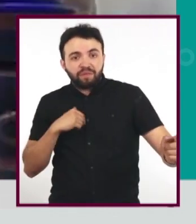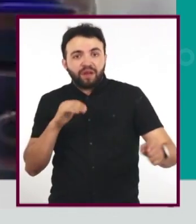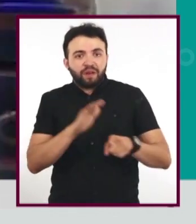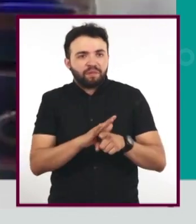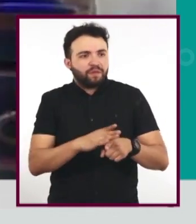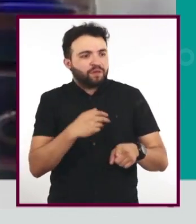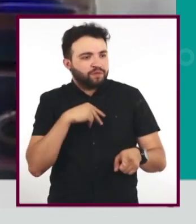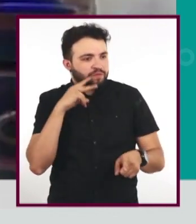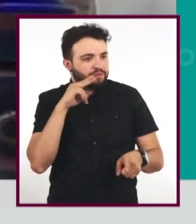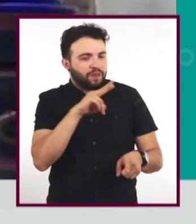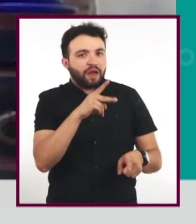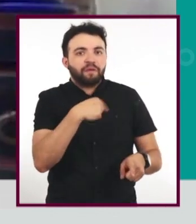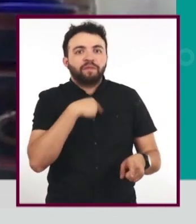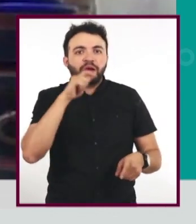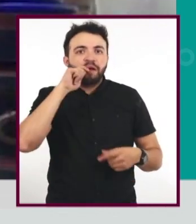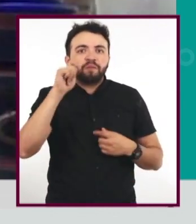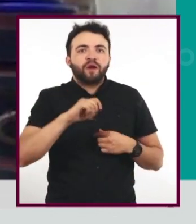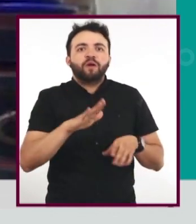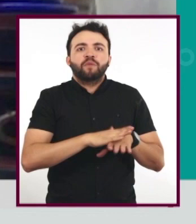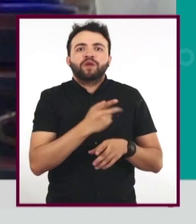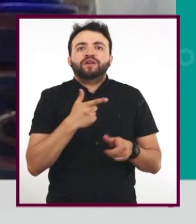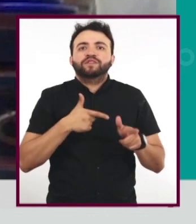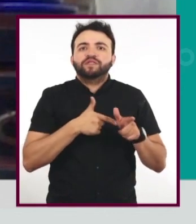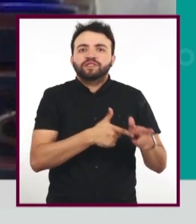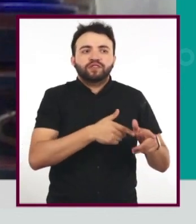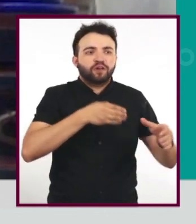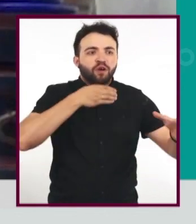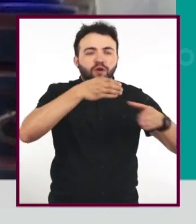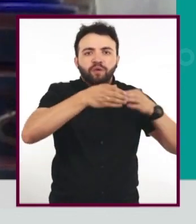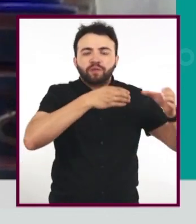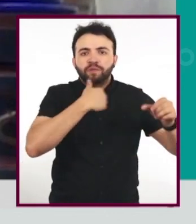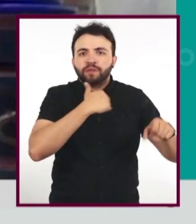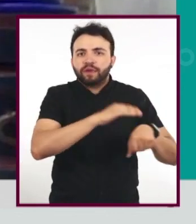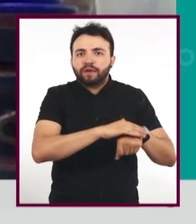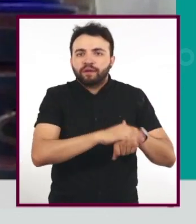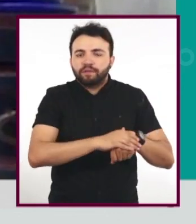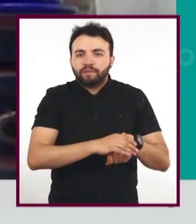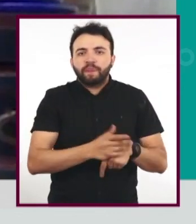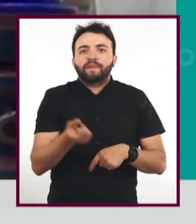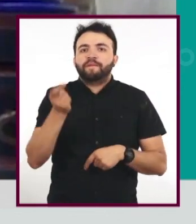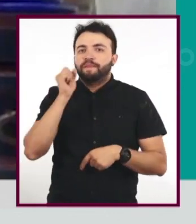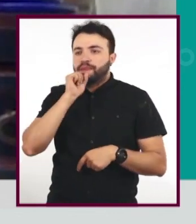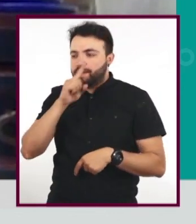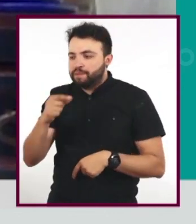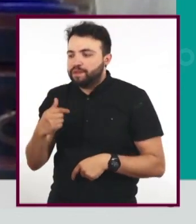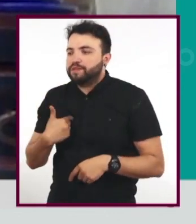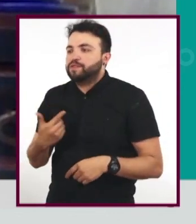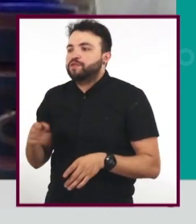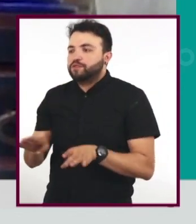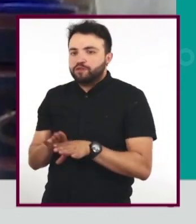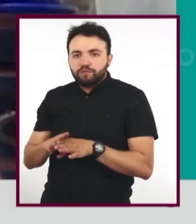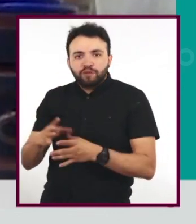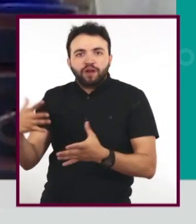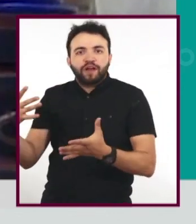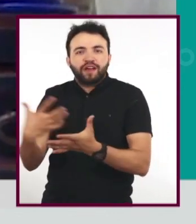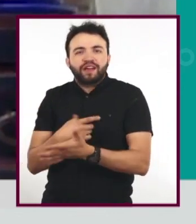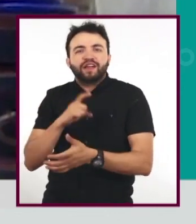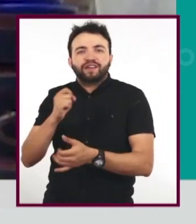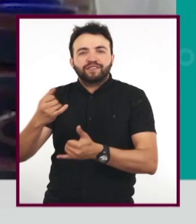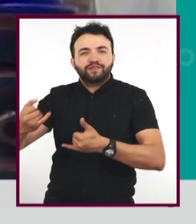tenemos un juego maravilloso que se llama La Gran Pandemia y jugamos dentro de esto muchas